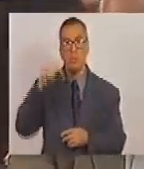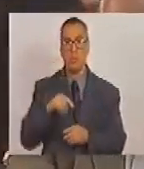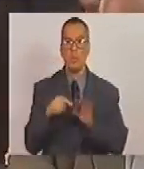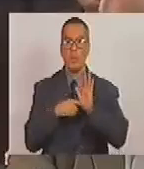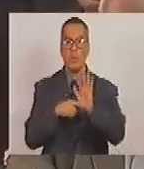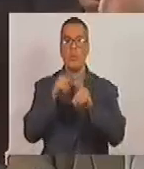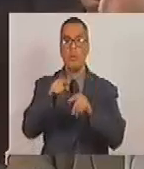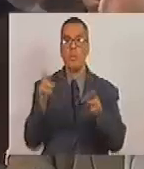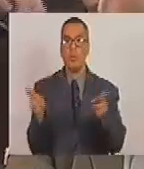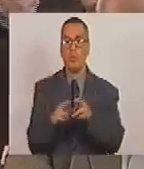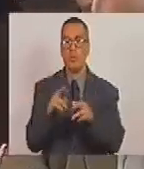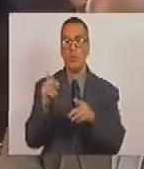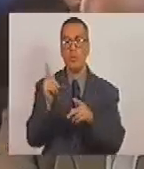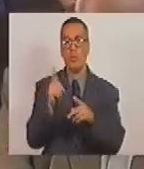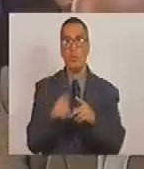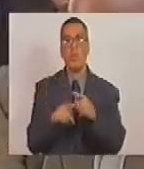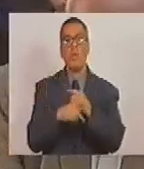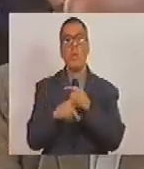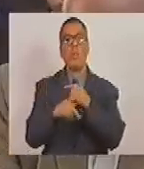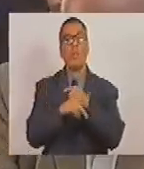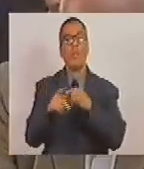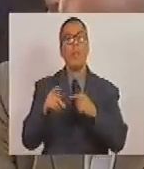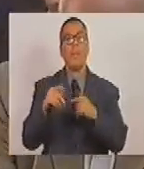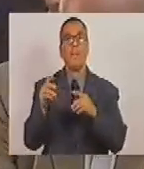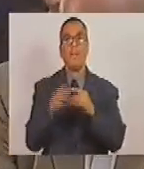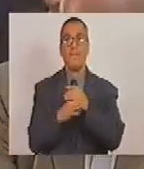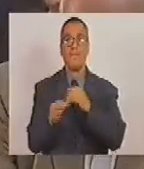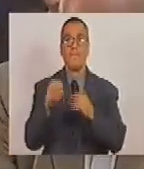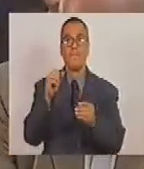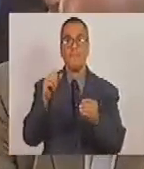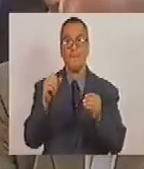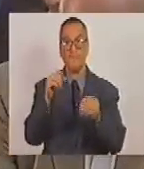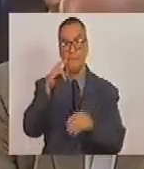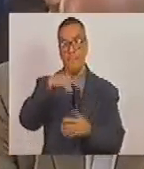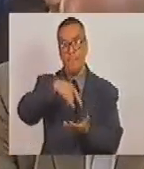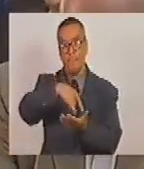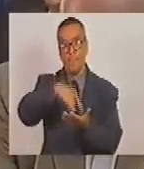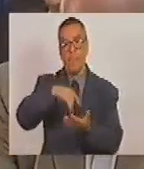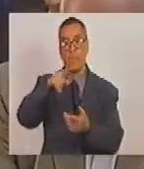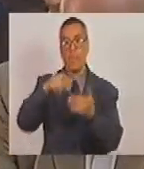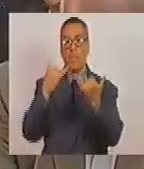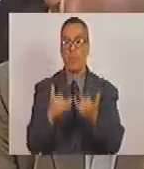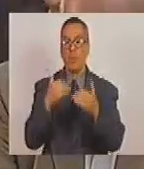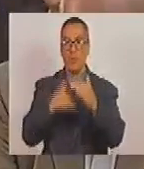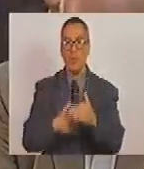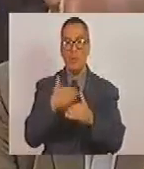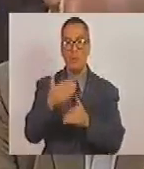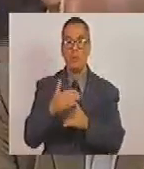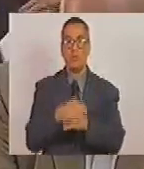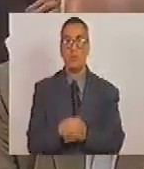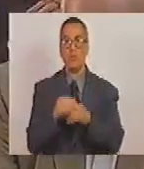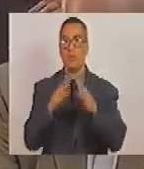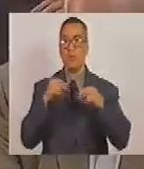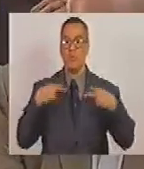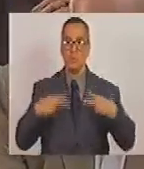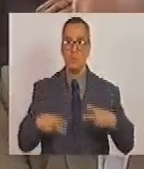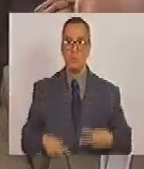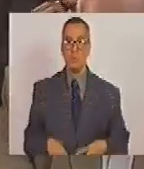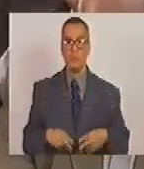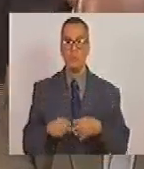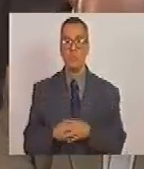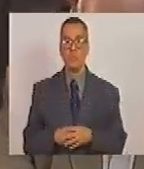frente de una pequeña parroquia en la capital carabobeña. Ya avanzada su vida,